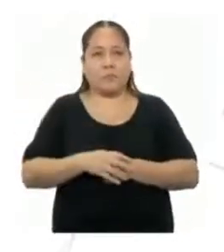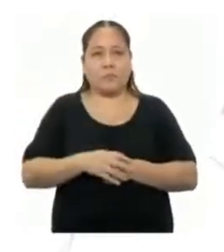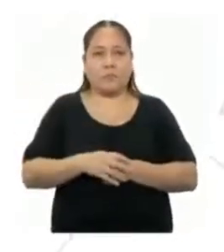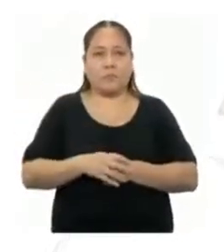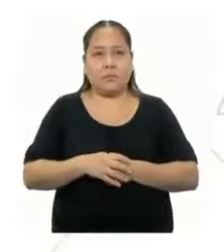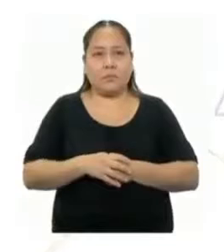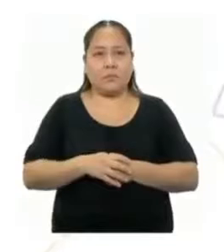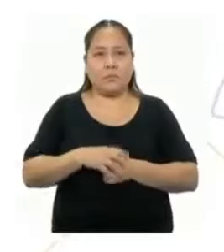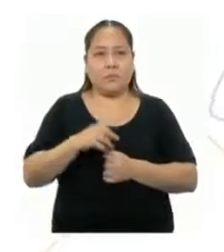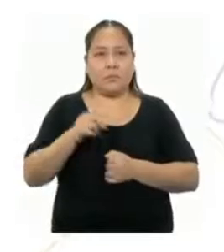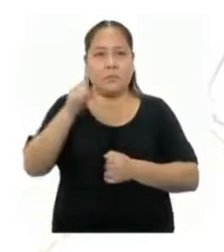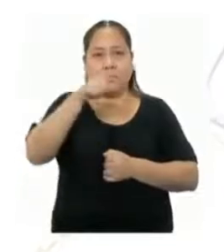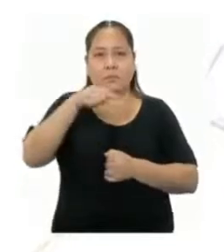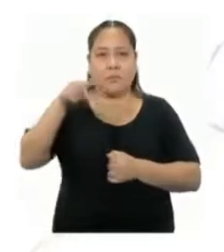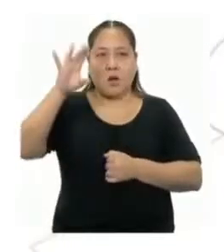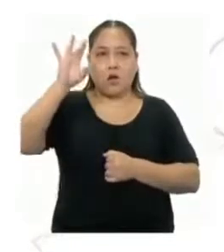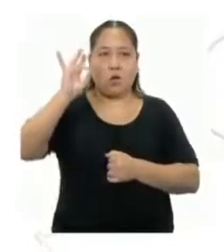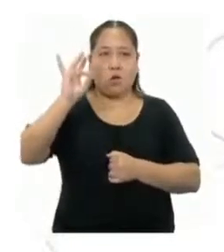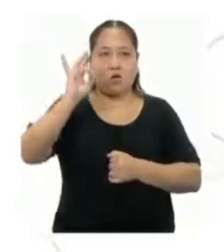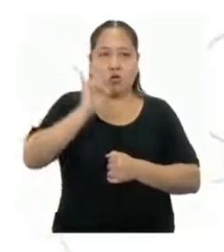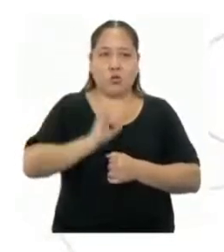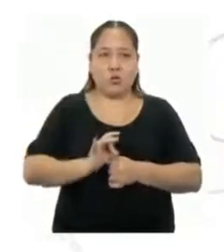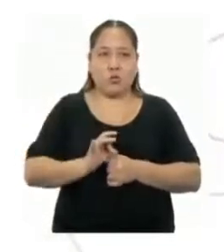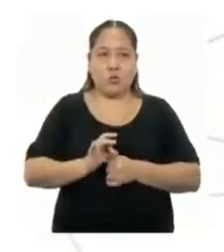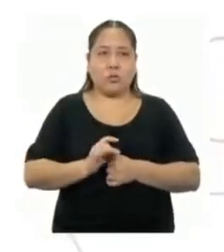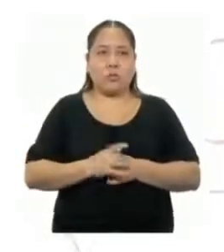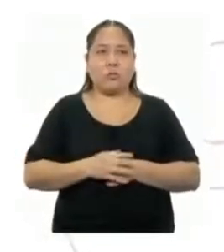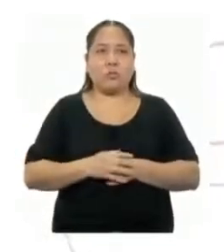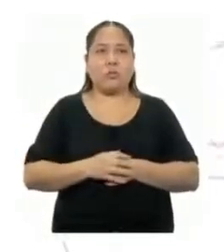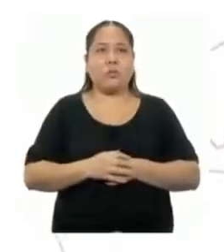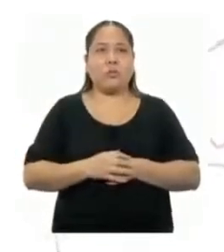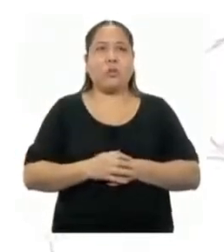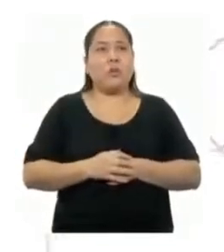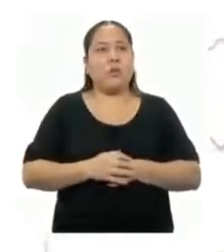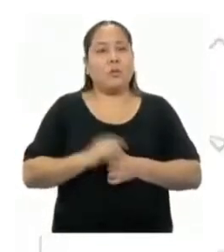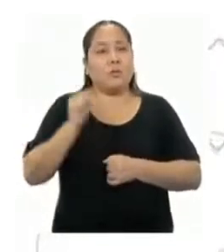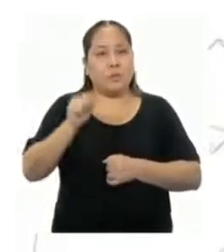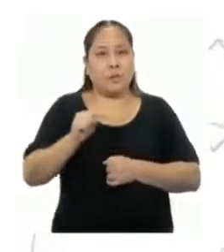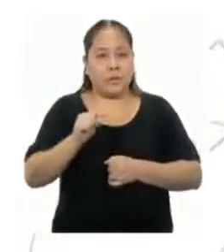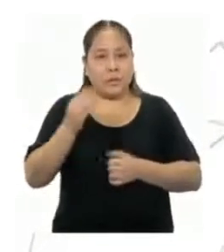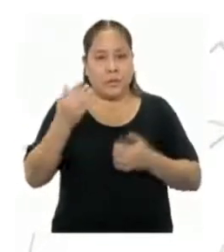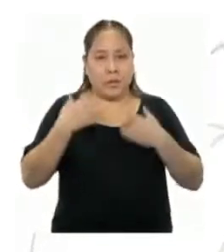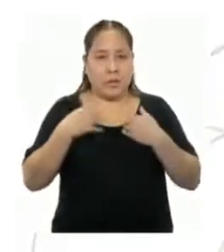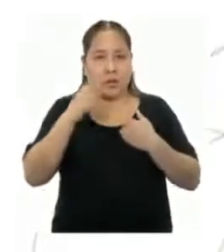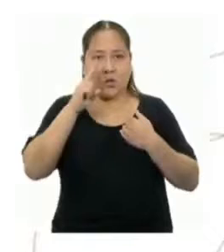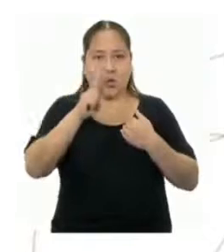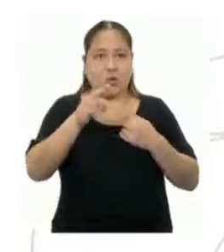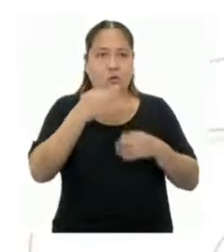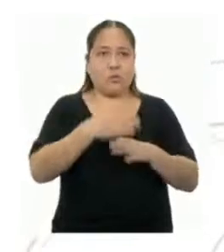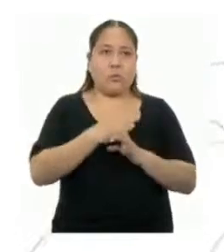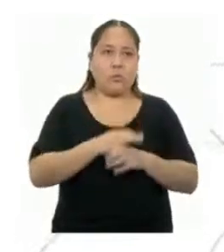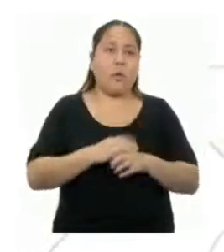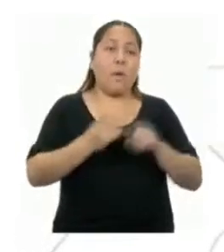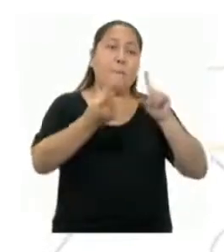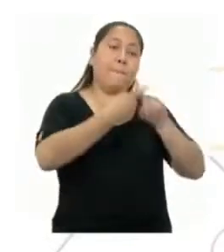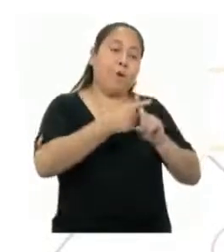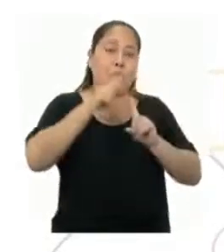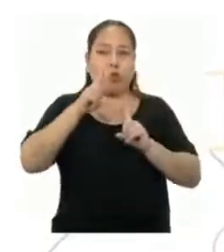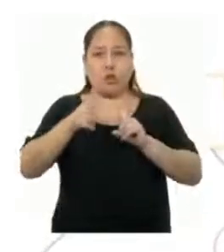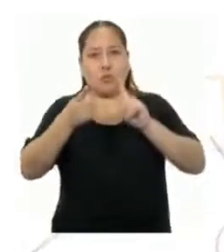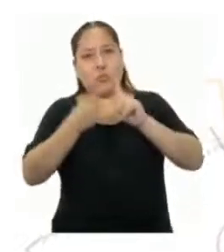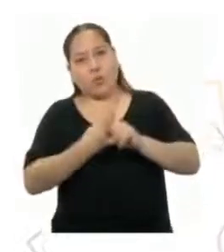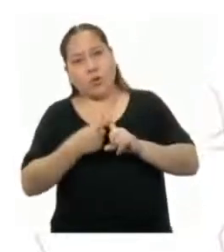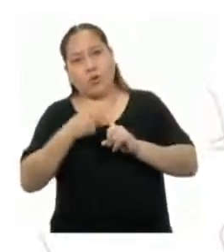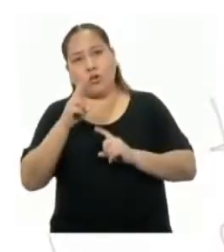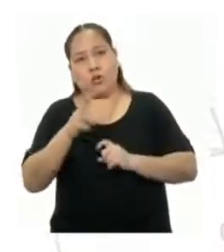y, 8 aristas básicas. Entonces, para hacer 2 prismas cuadrangulares, solo multiplico por 2